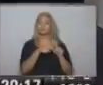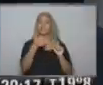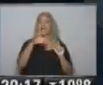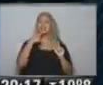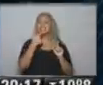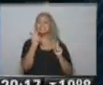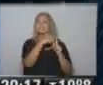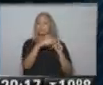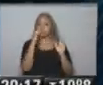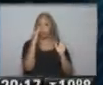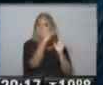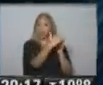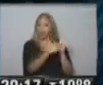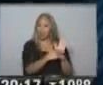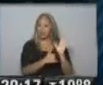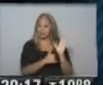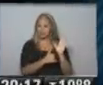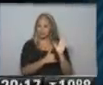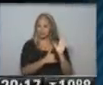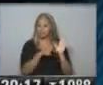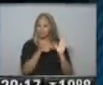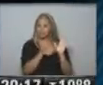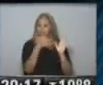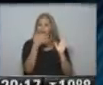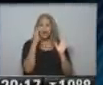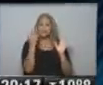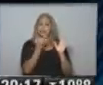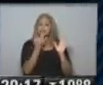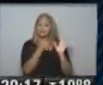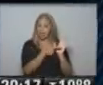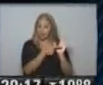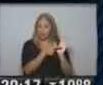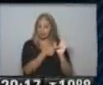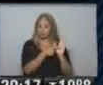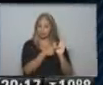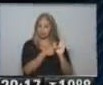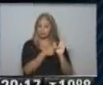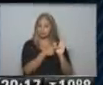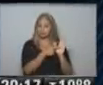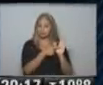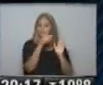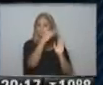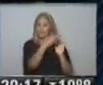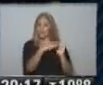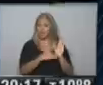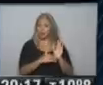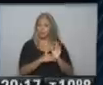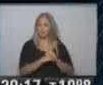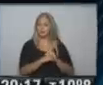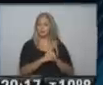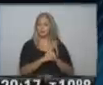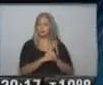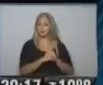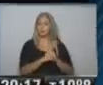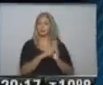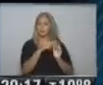3 tipos de ayuda para los afectados. Un suplemento especial para quienes reciben la asignación universal por hijo, la asignación por